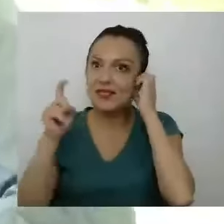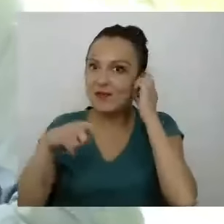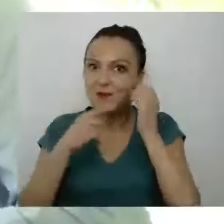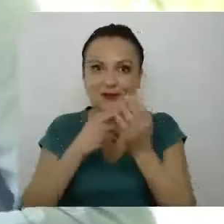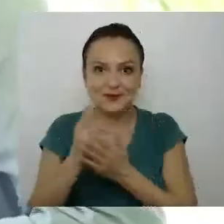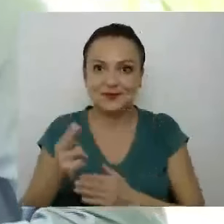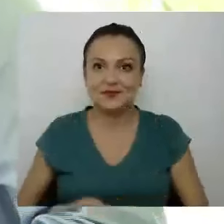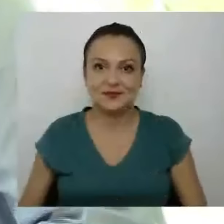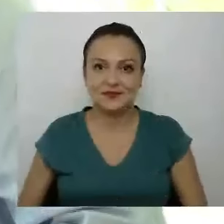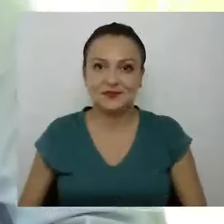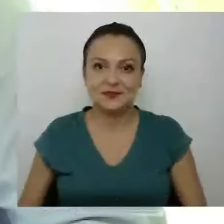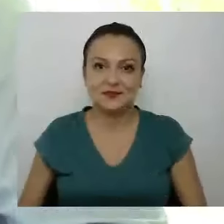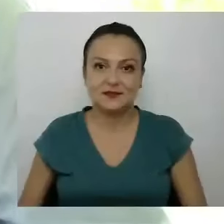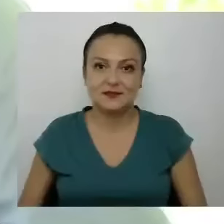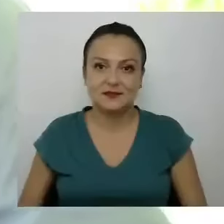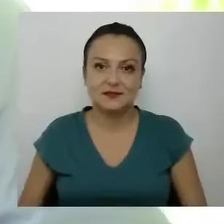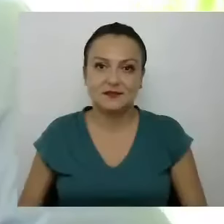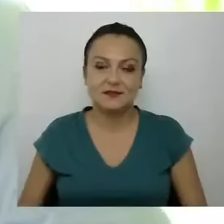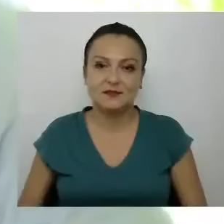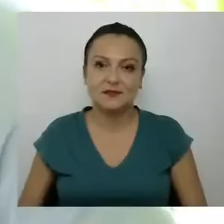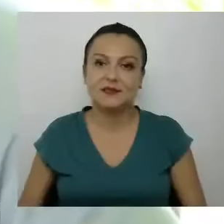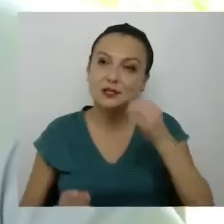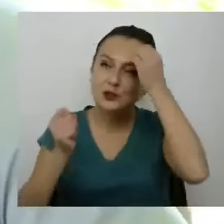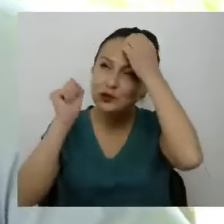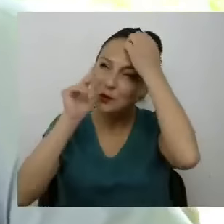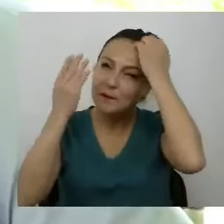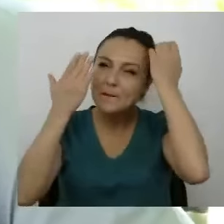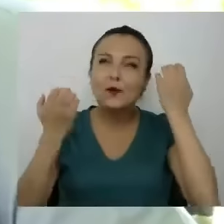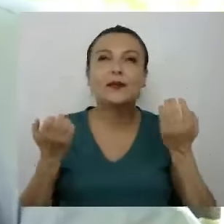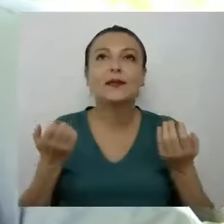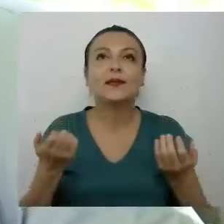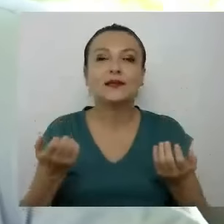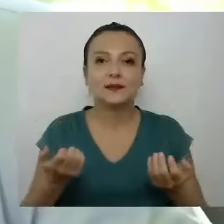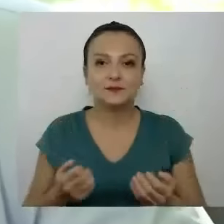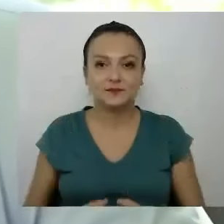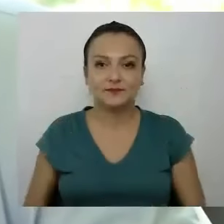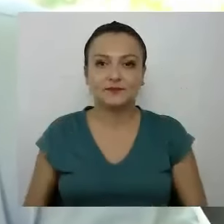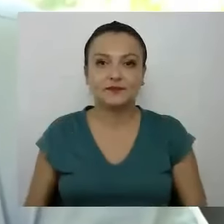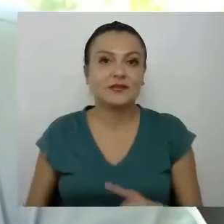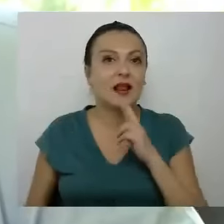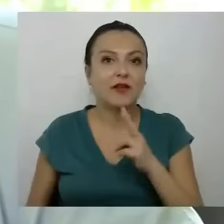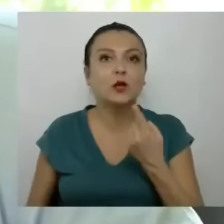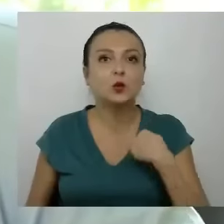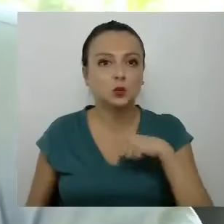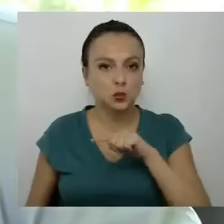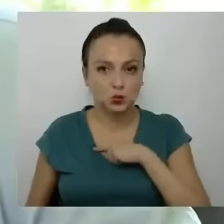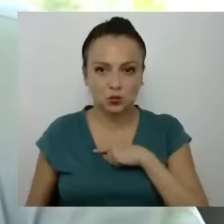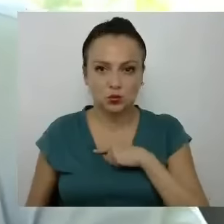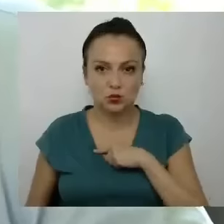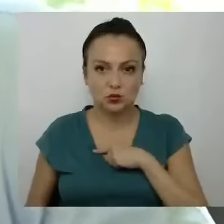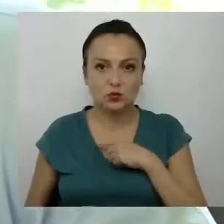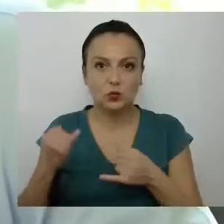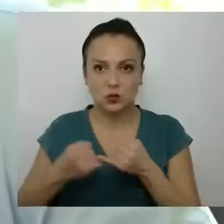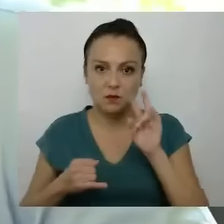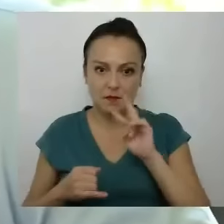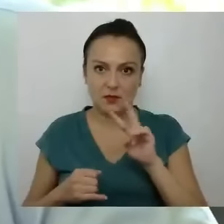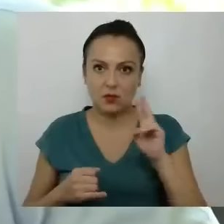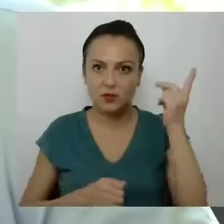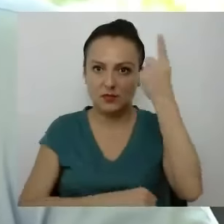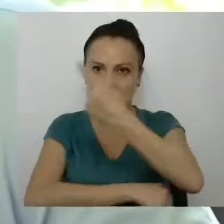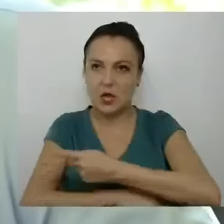sincero, y sorpresivo porque la verdad es que nosotros en los últimos 22 días